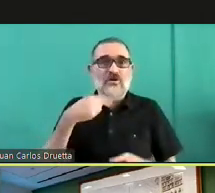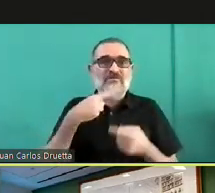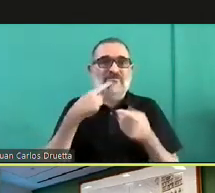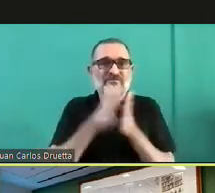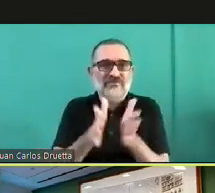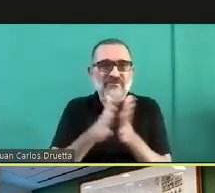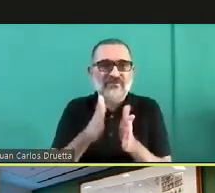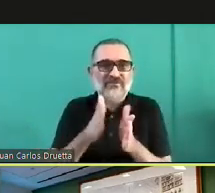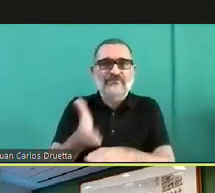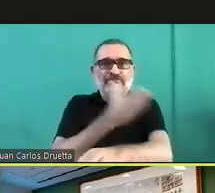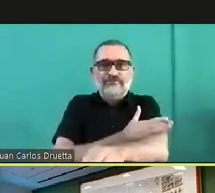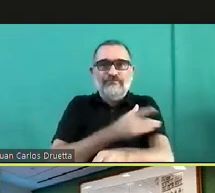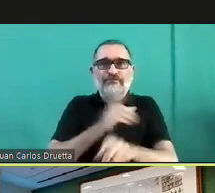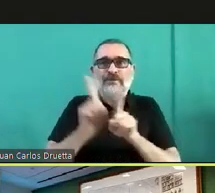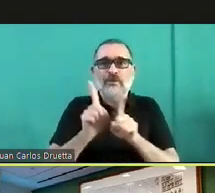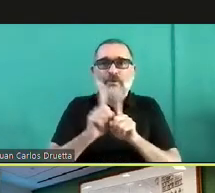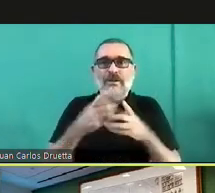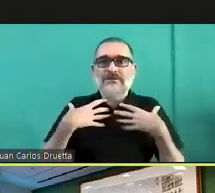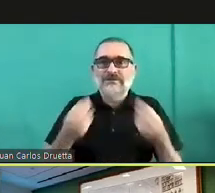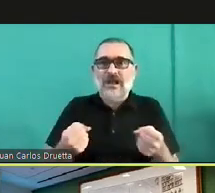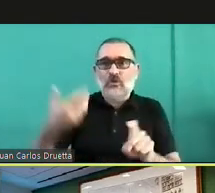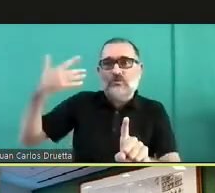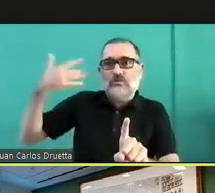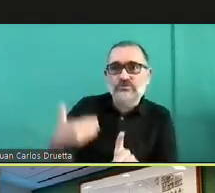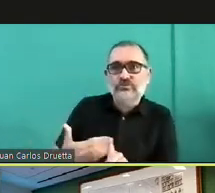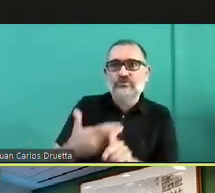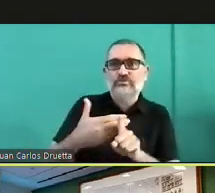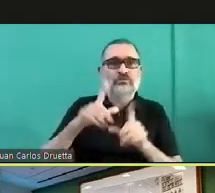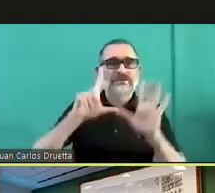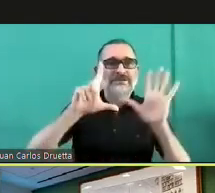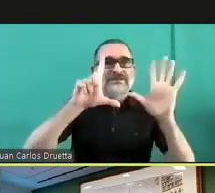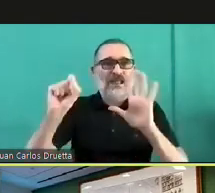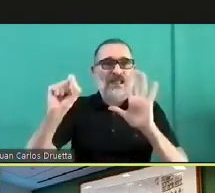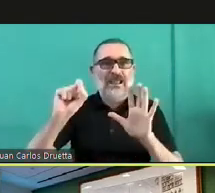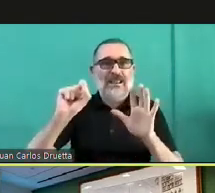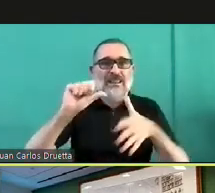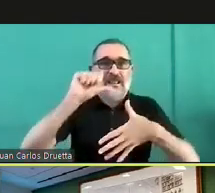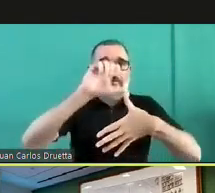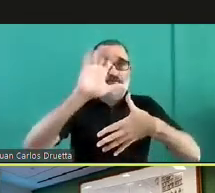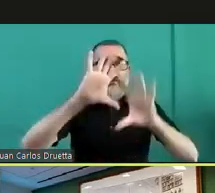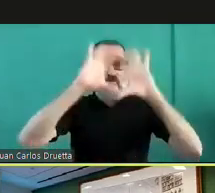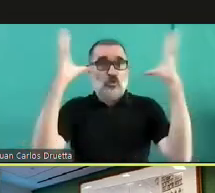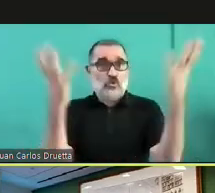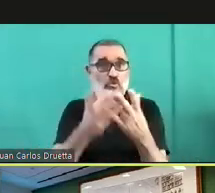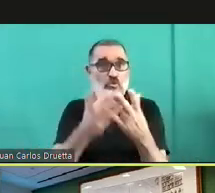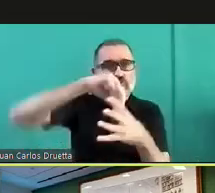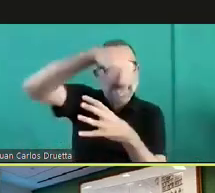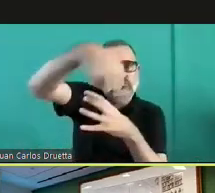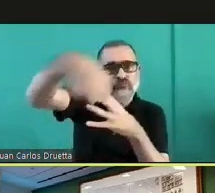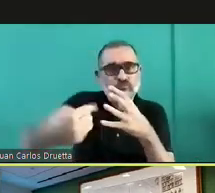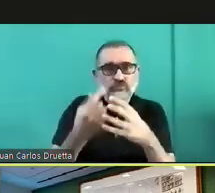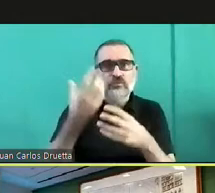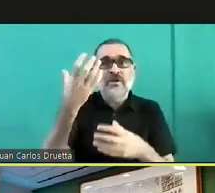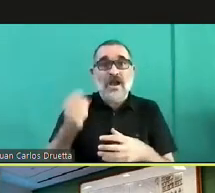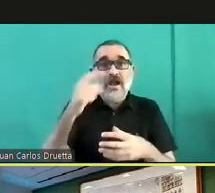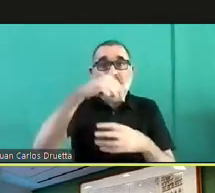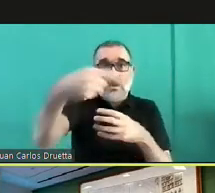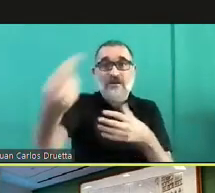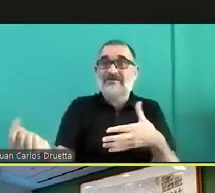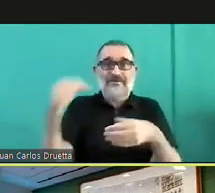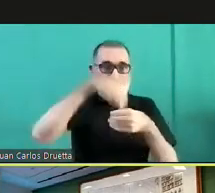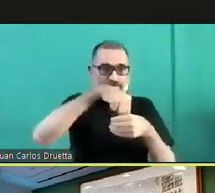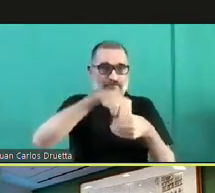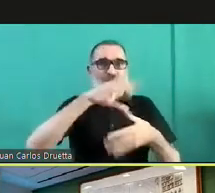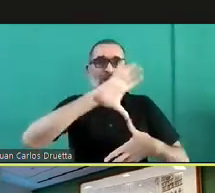transporte todos los ministerios y los políticos son también muy importantes estos esfuerzos desde los